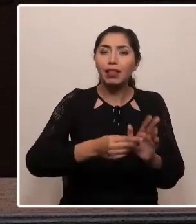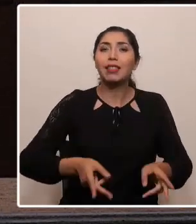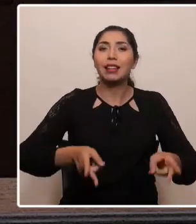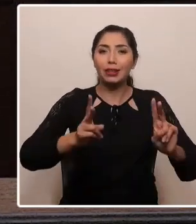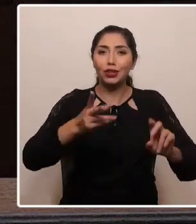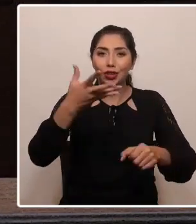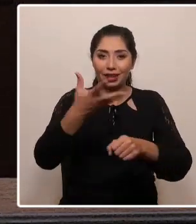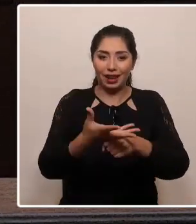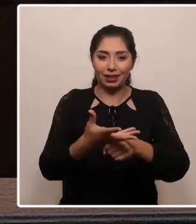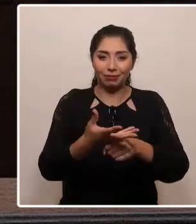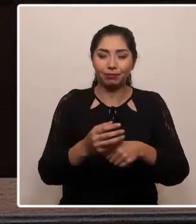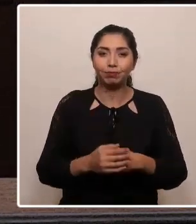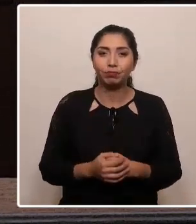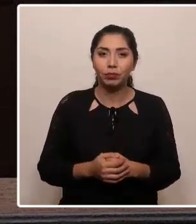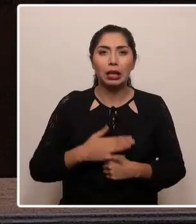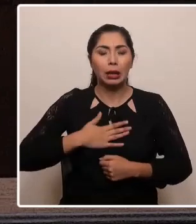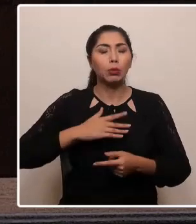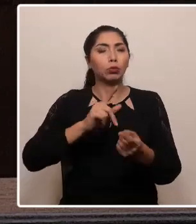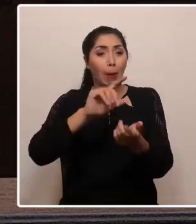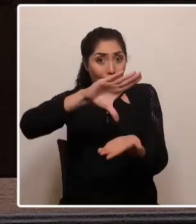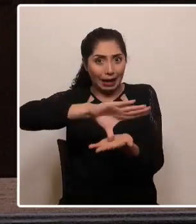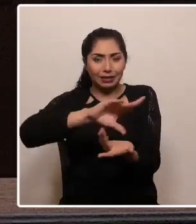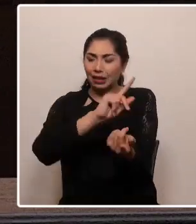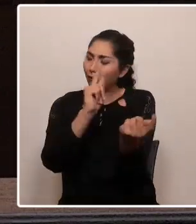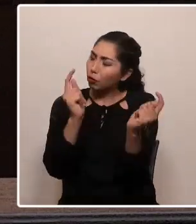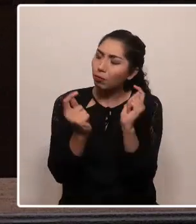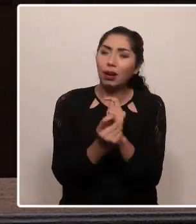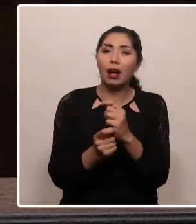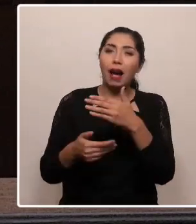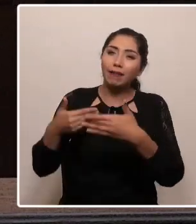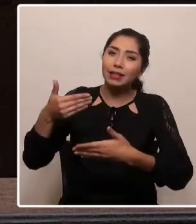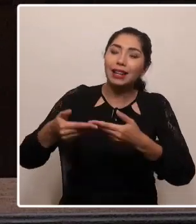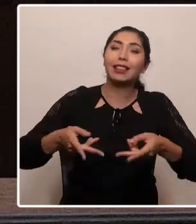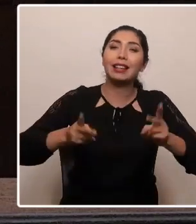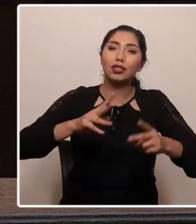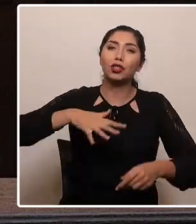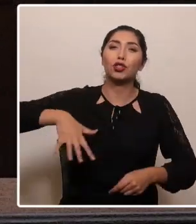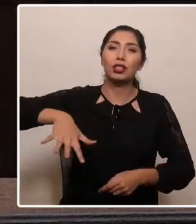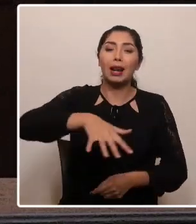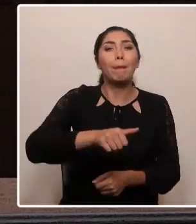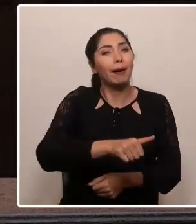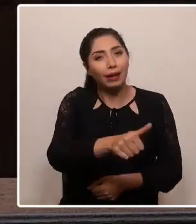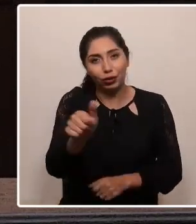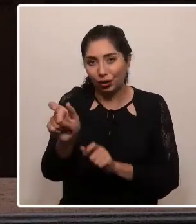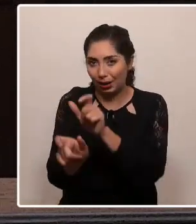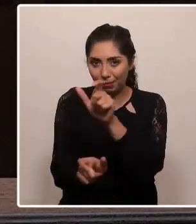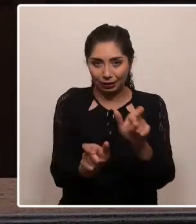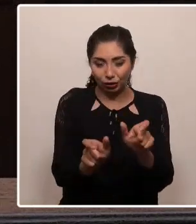presentan. Nos jugamos la transformación del país y así avanzar en derechos sociales para todos.